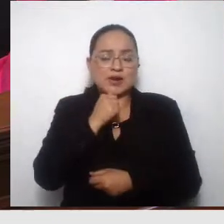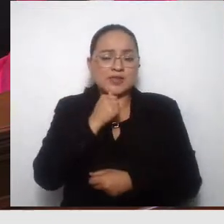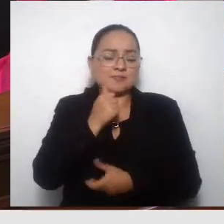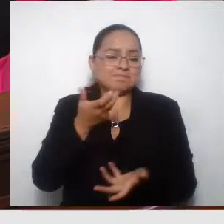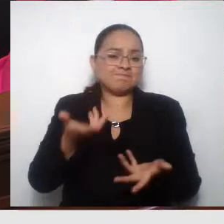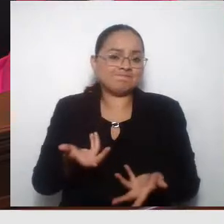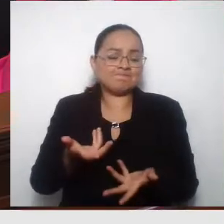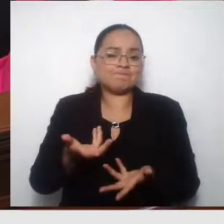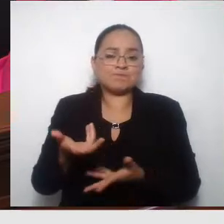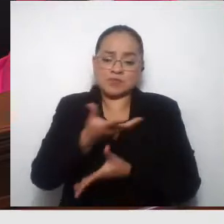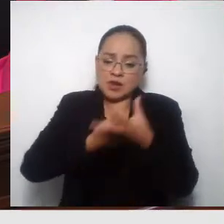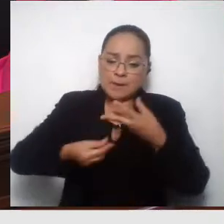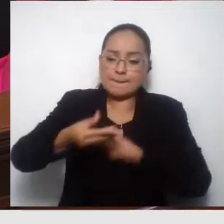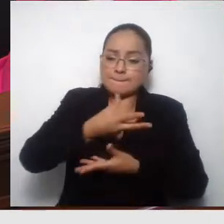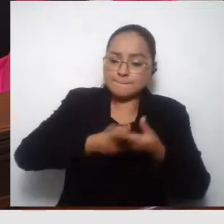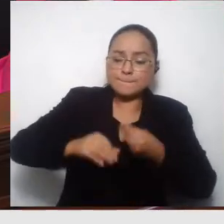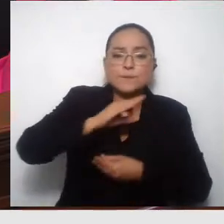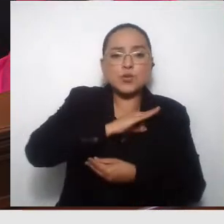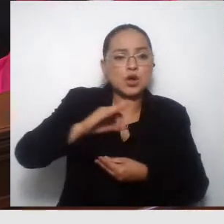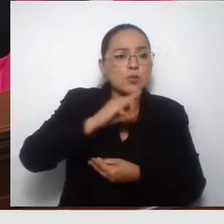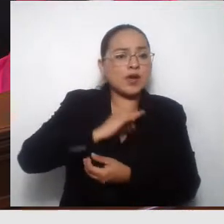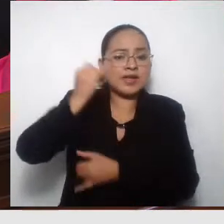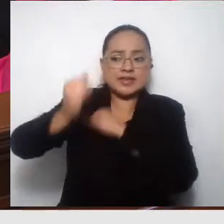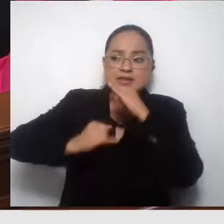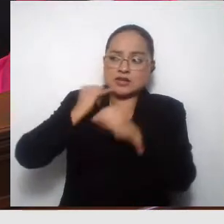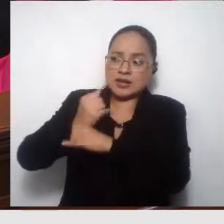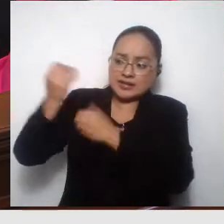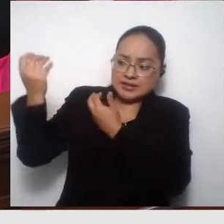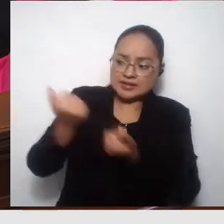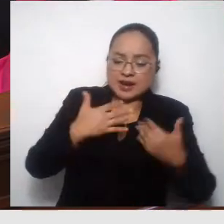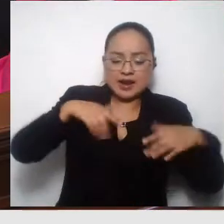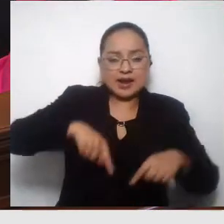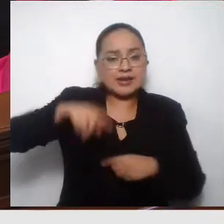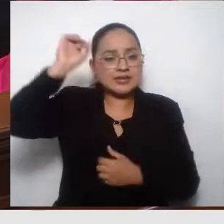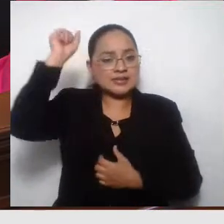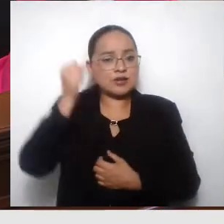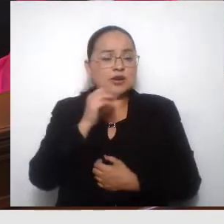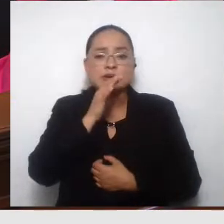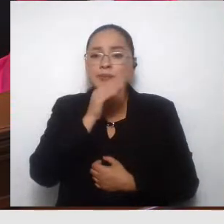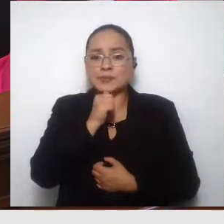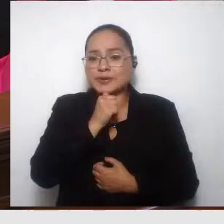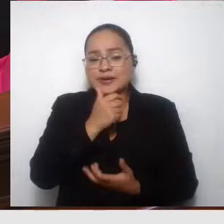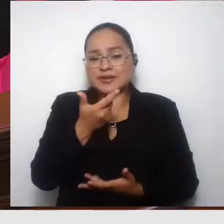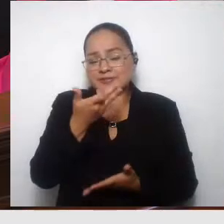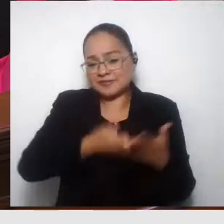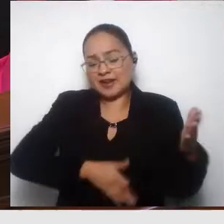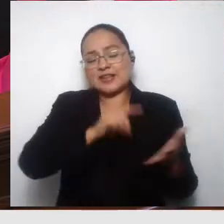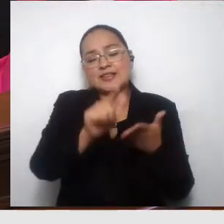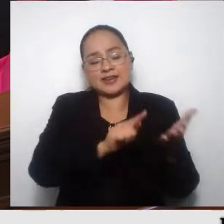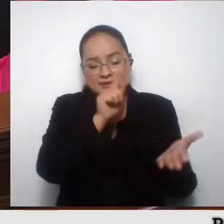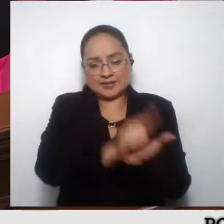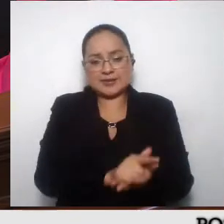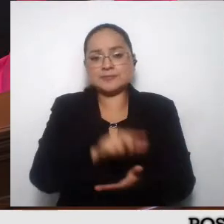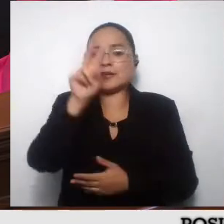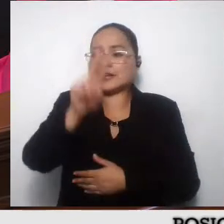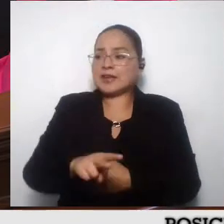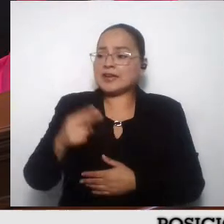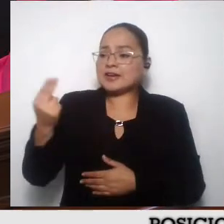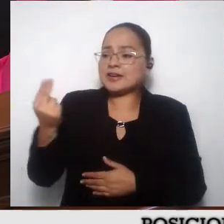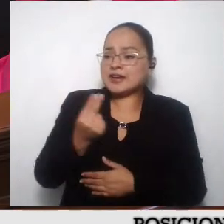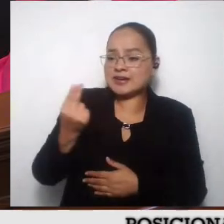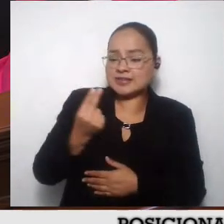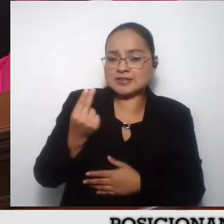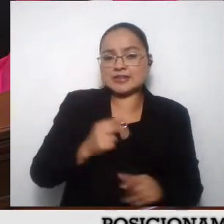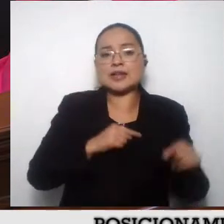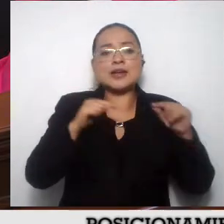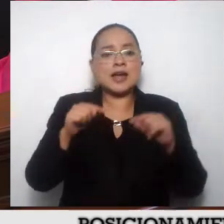los apoyos a nivel internacional. Es decir, ocupamos necesariamente